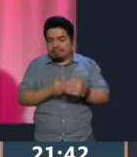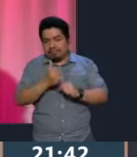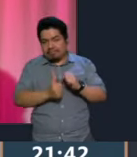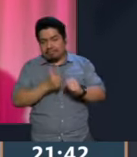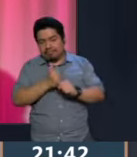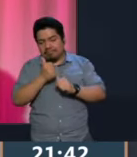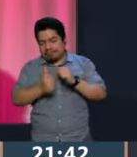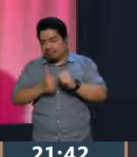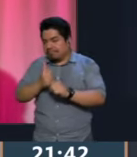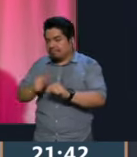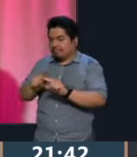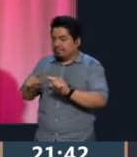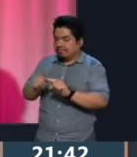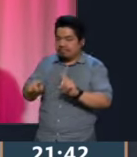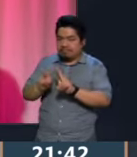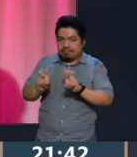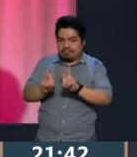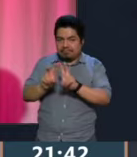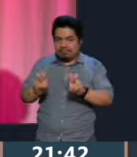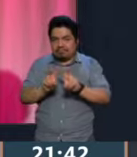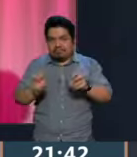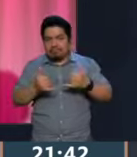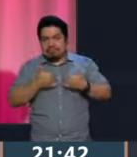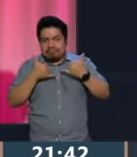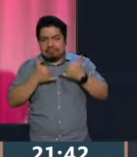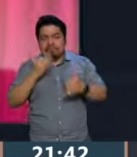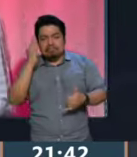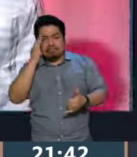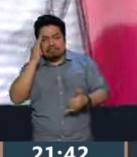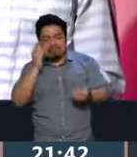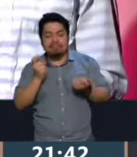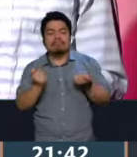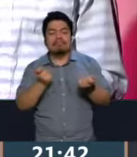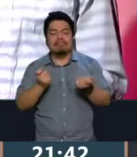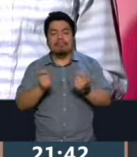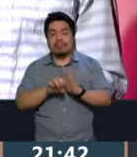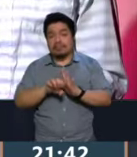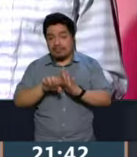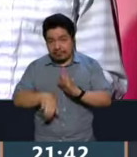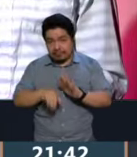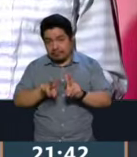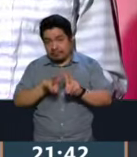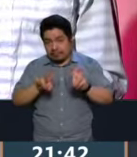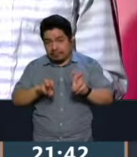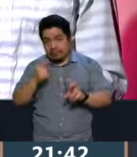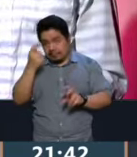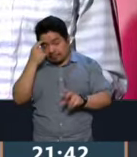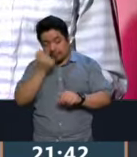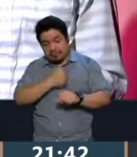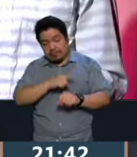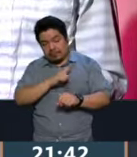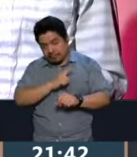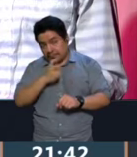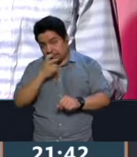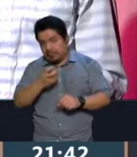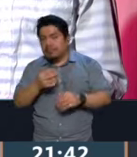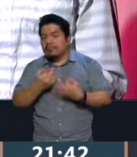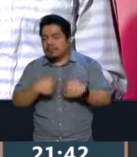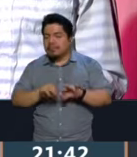en diferentes temas donde los jóvenes abanderamos y los ponemos sobre la mesa. Uno de ellos, por ejemplo, el tema de la salud mental, a mí me parece